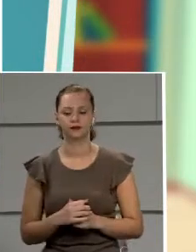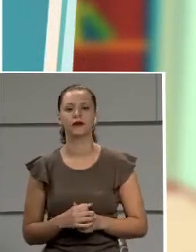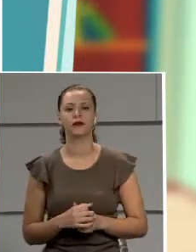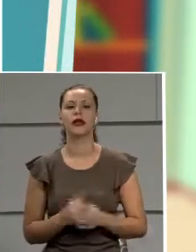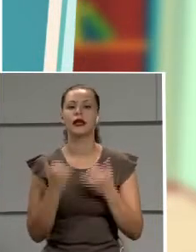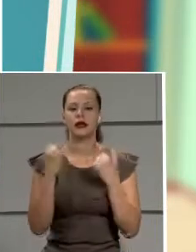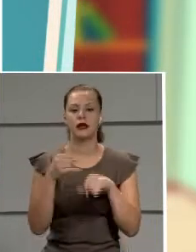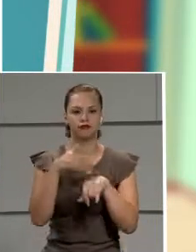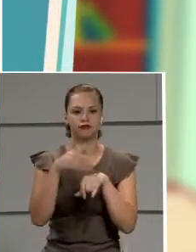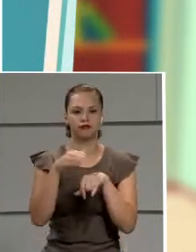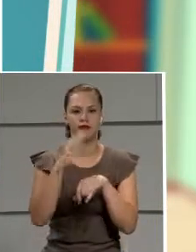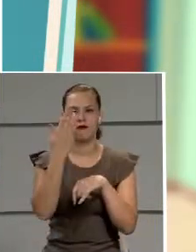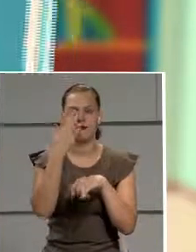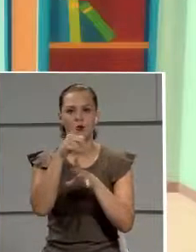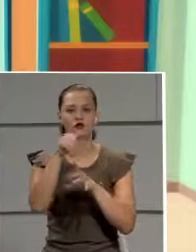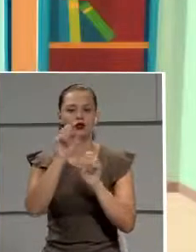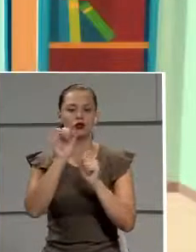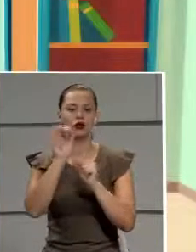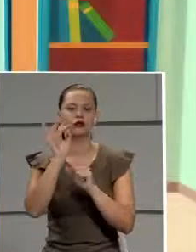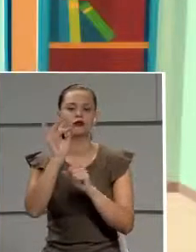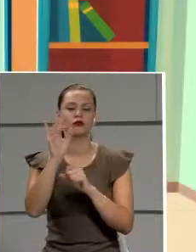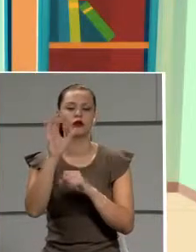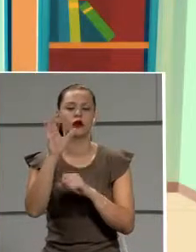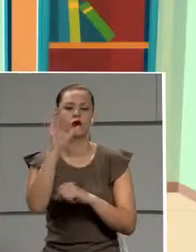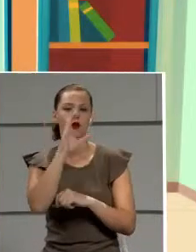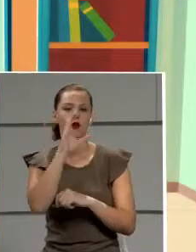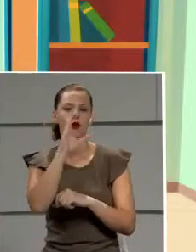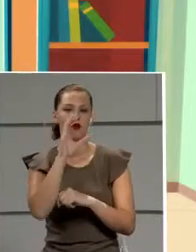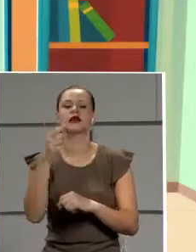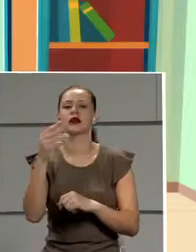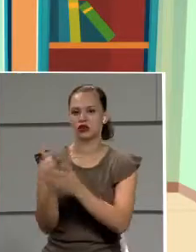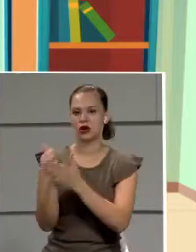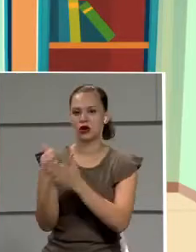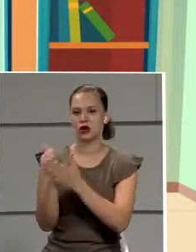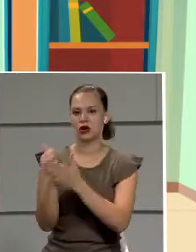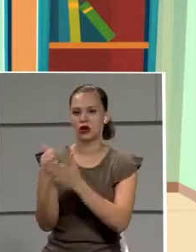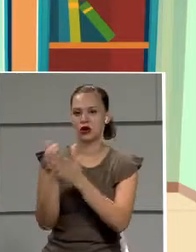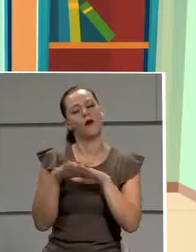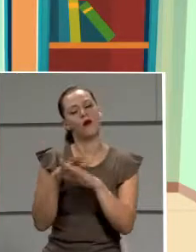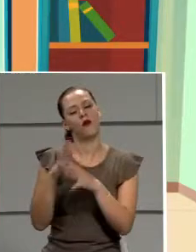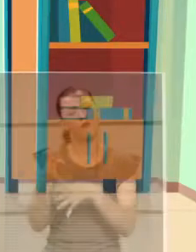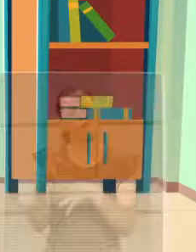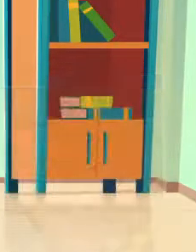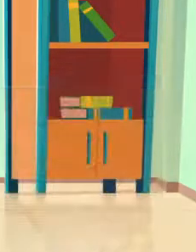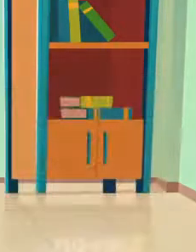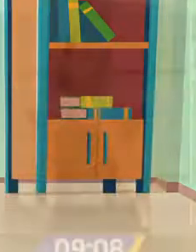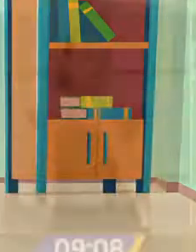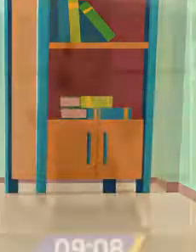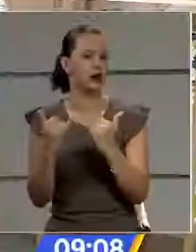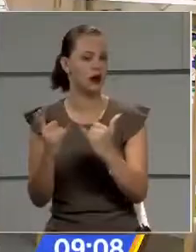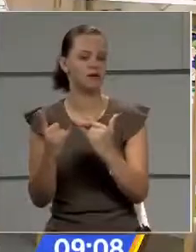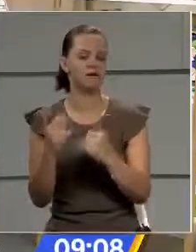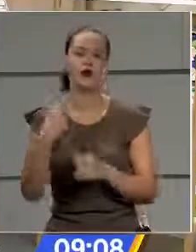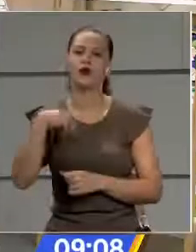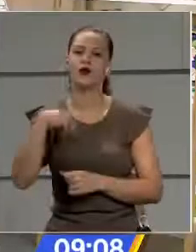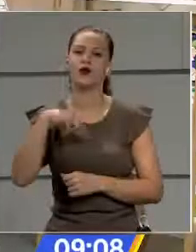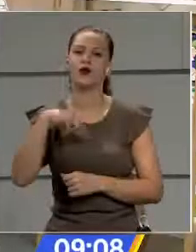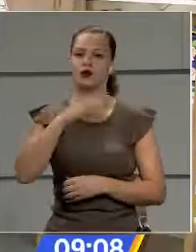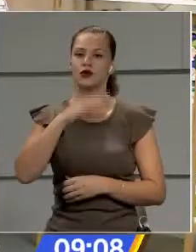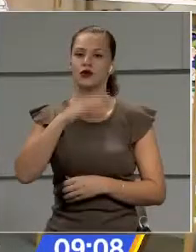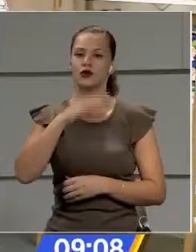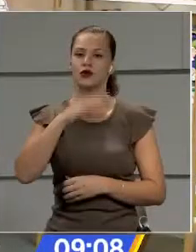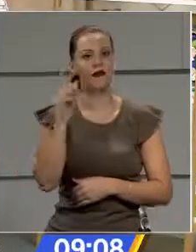voy a poner en el Facebook. Sergio nos va a ayudar, entonces para que por favor lo publiquemos desde ya en nuestro Facebook